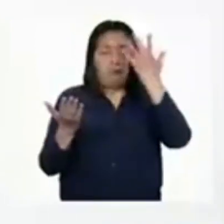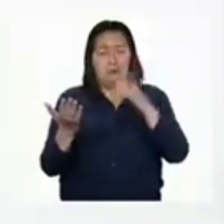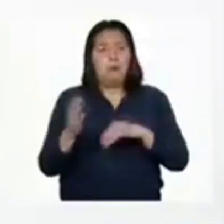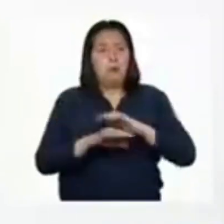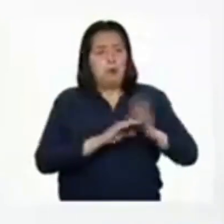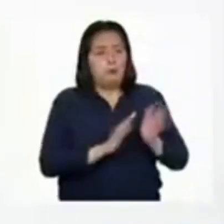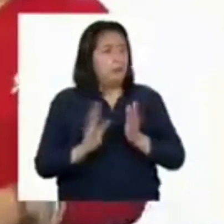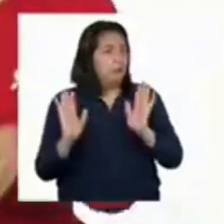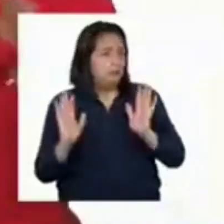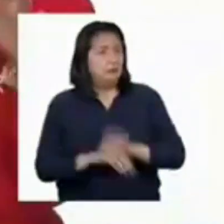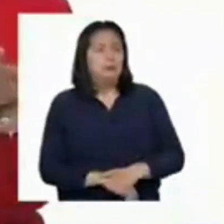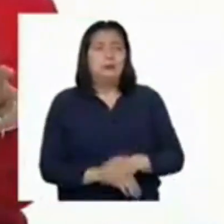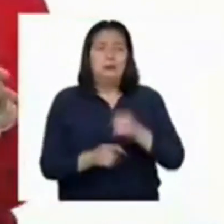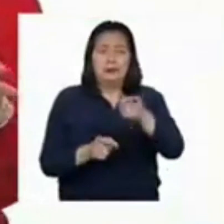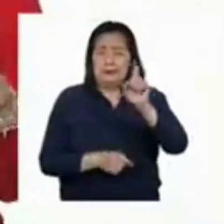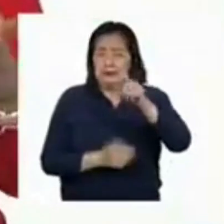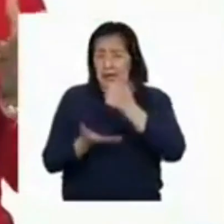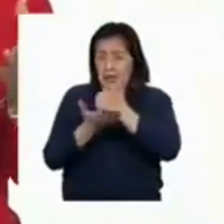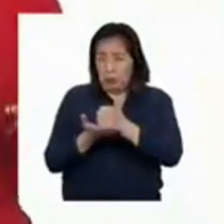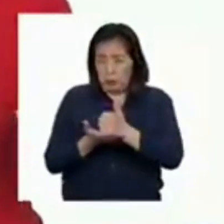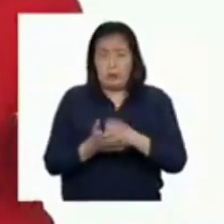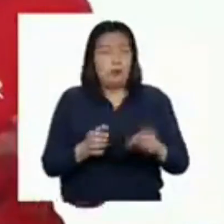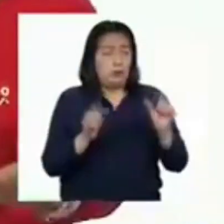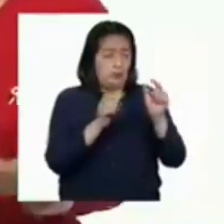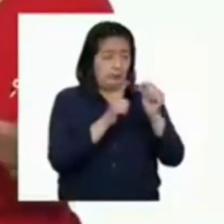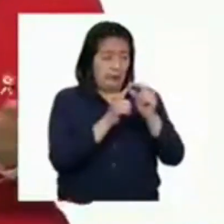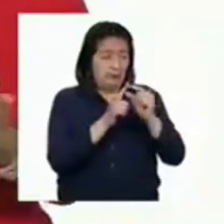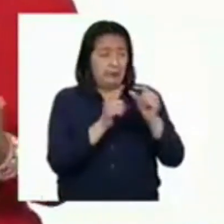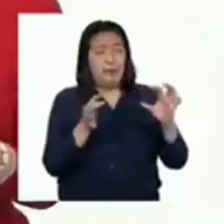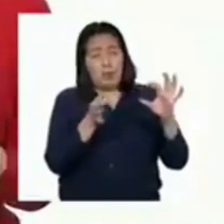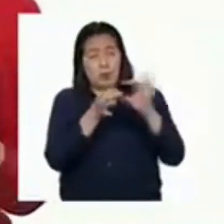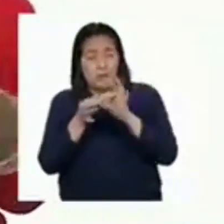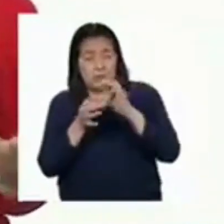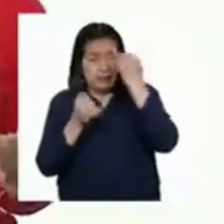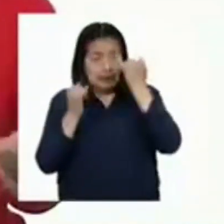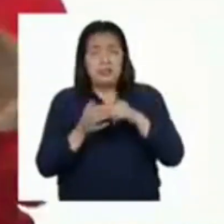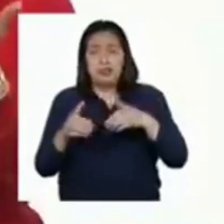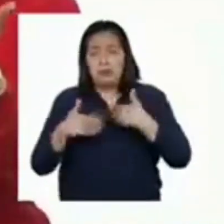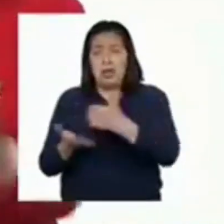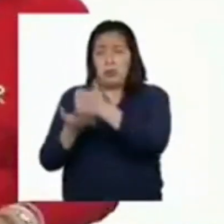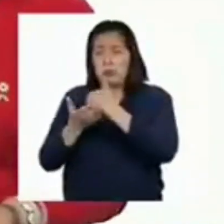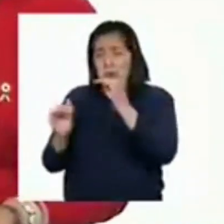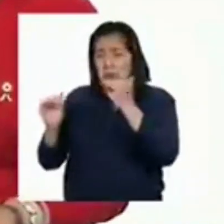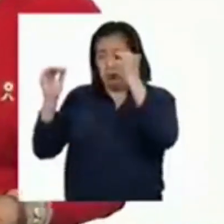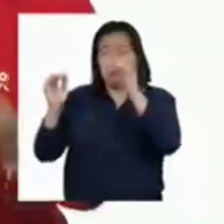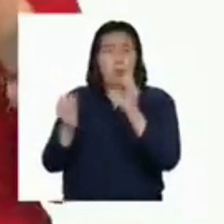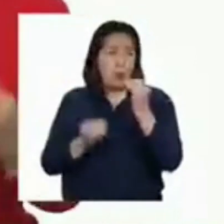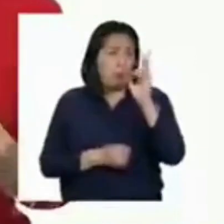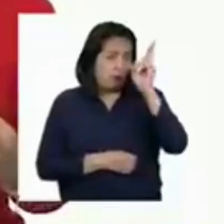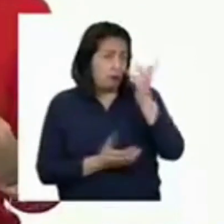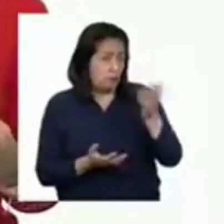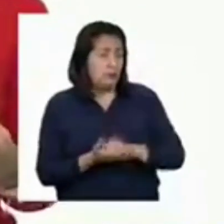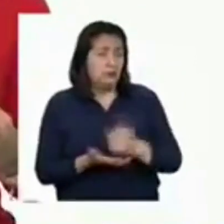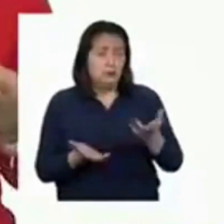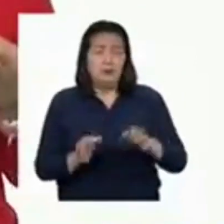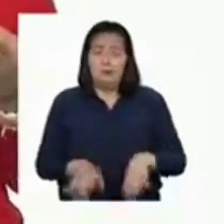la planificación. Si necesitas ayuda con los conectores, puedes pedirle ayuda a algún adulto en casa o a tus maestros. Lo